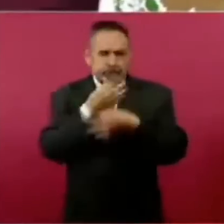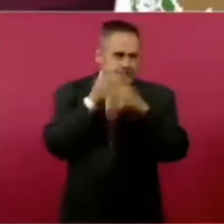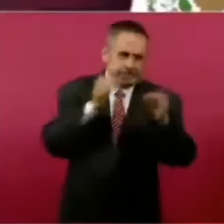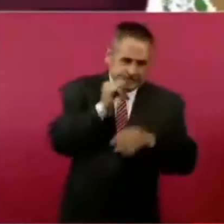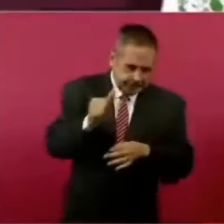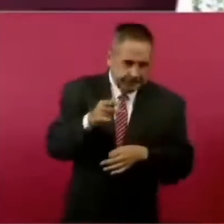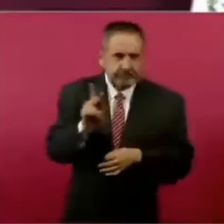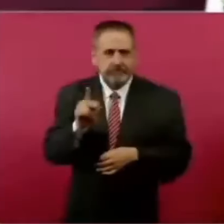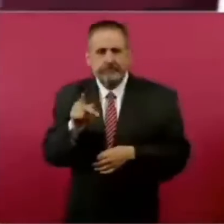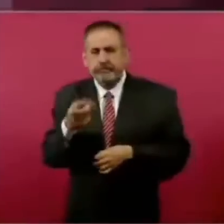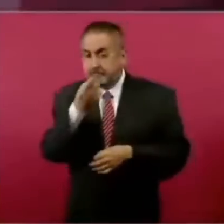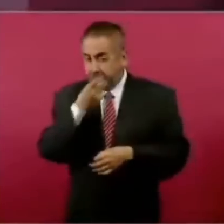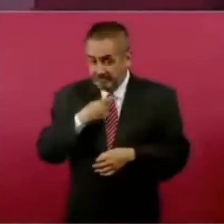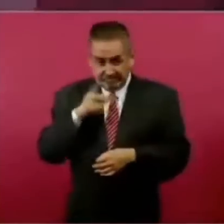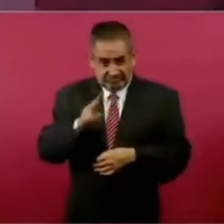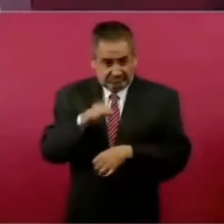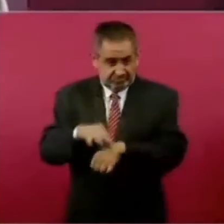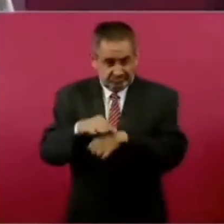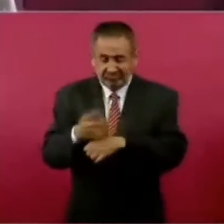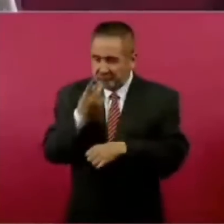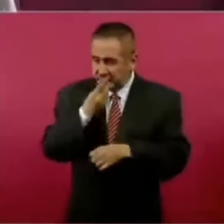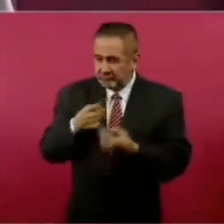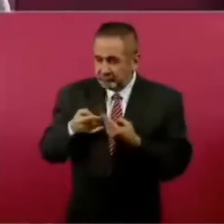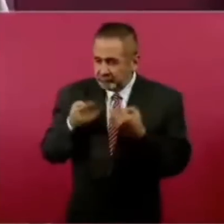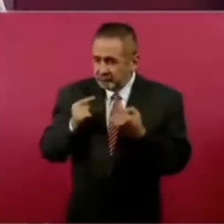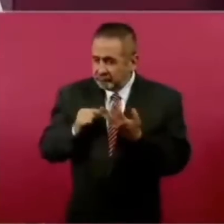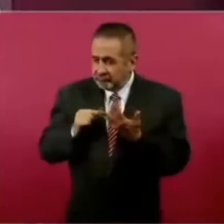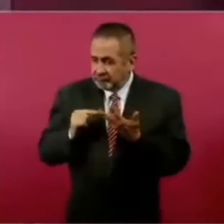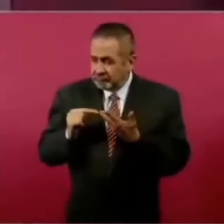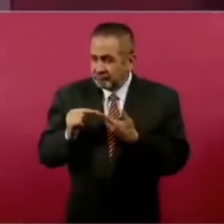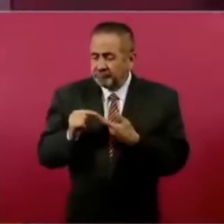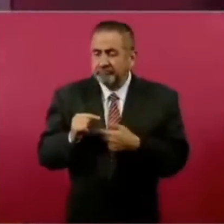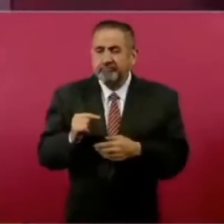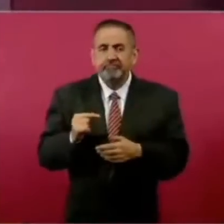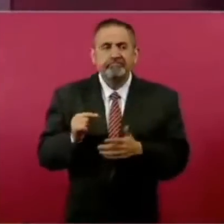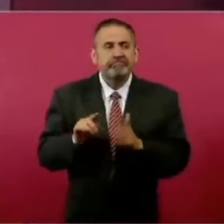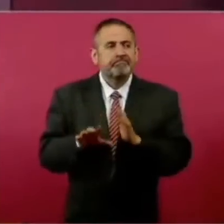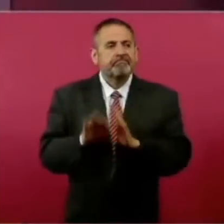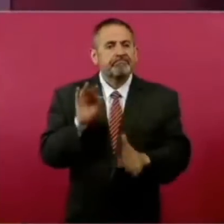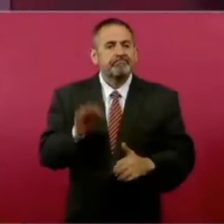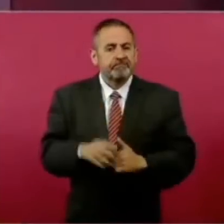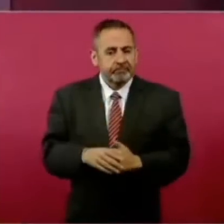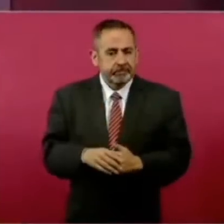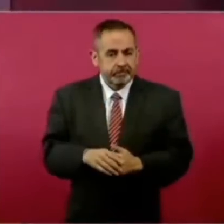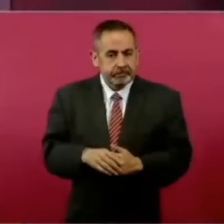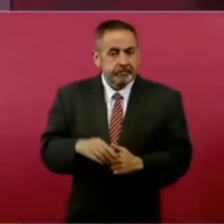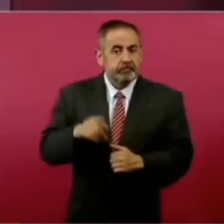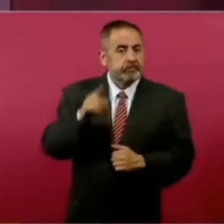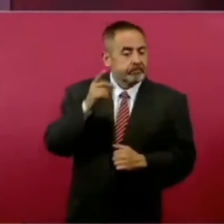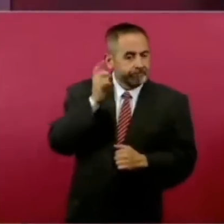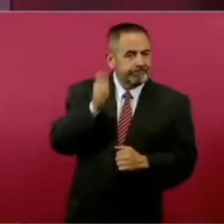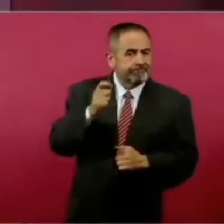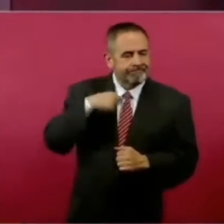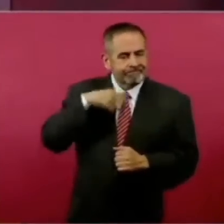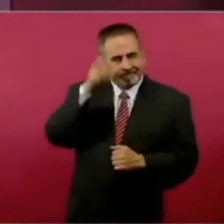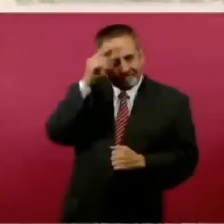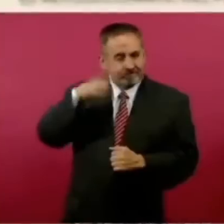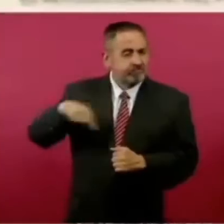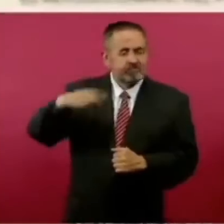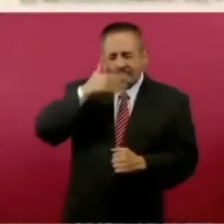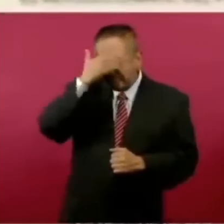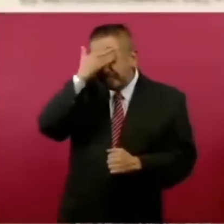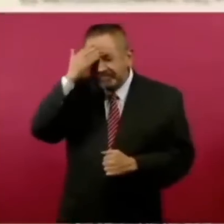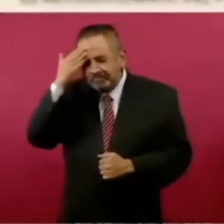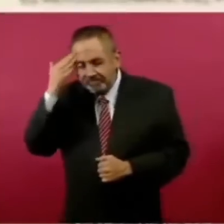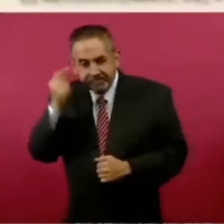de que cuando se transforma no hay que ser ingenuo, que